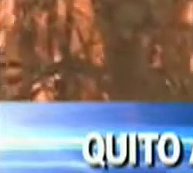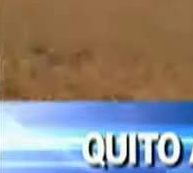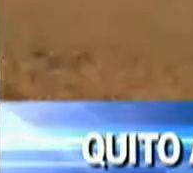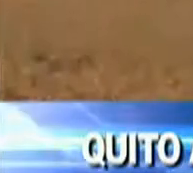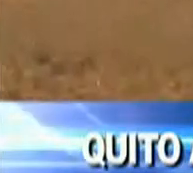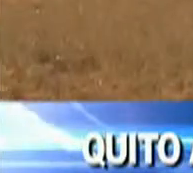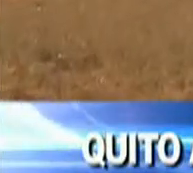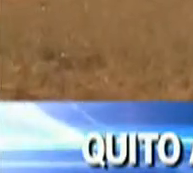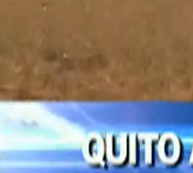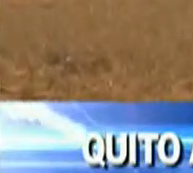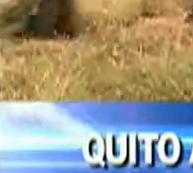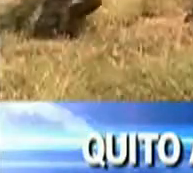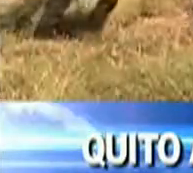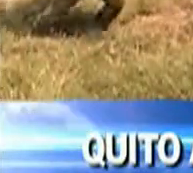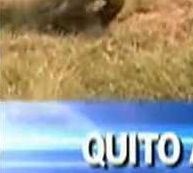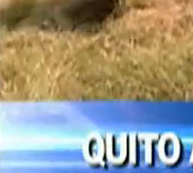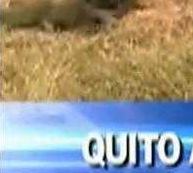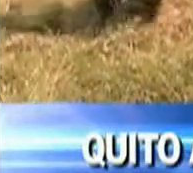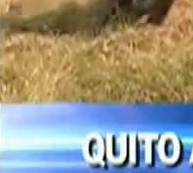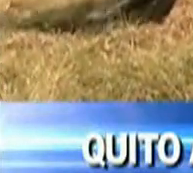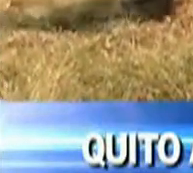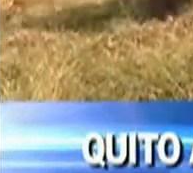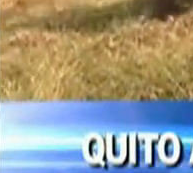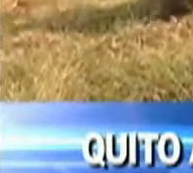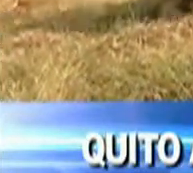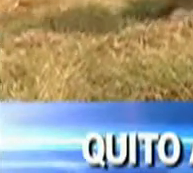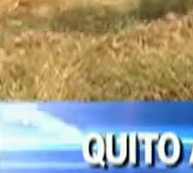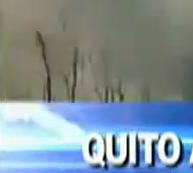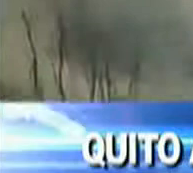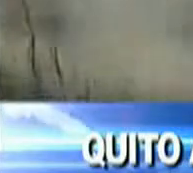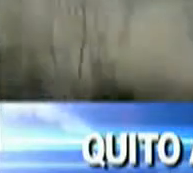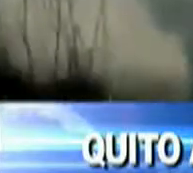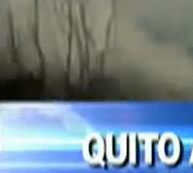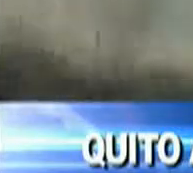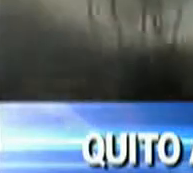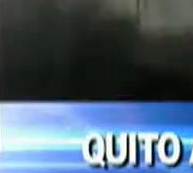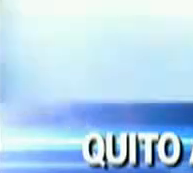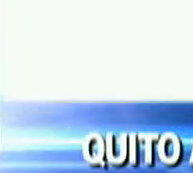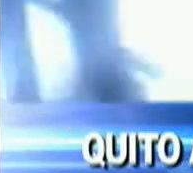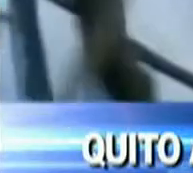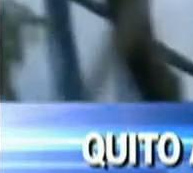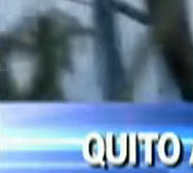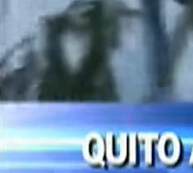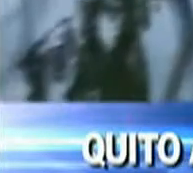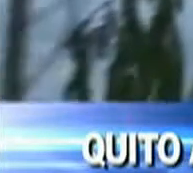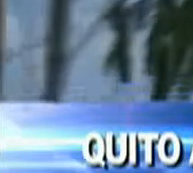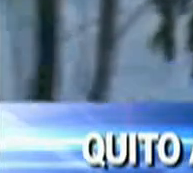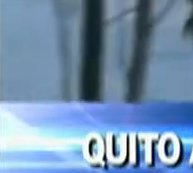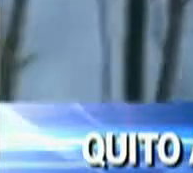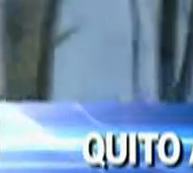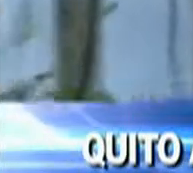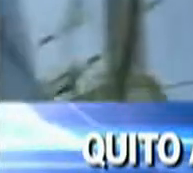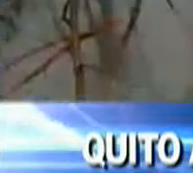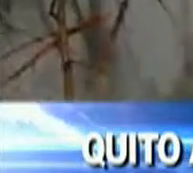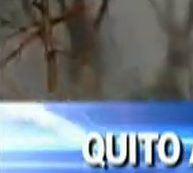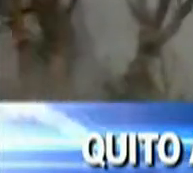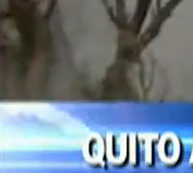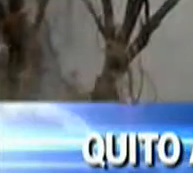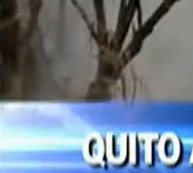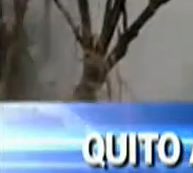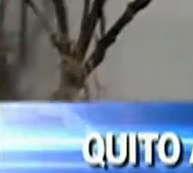emergencias. 250 bomberos de varias provincias viajaron para colaborar con